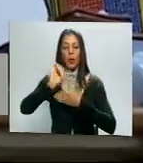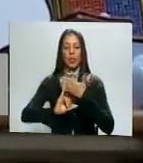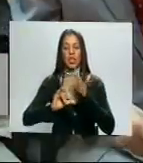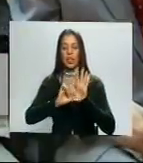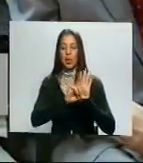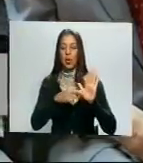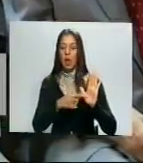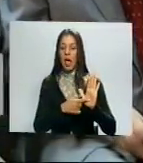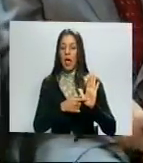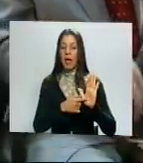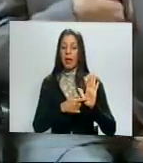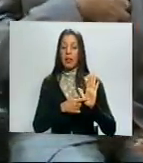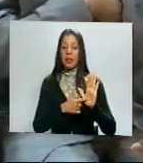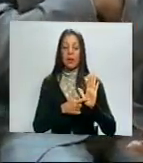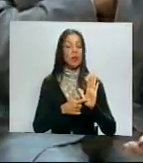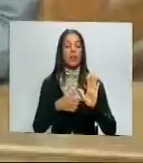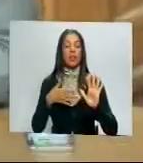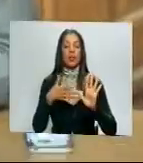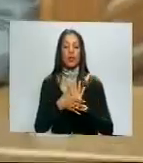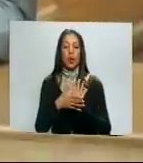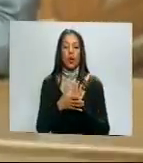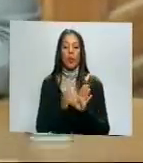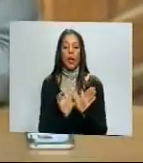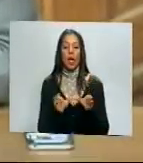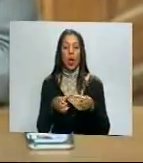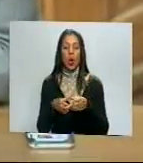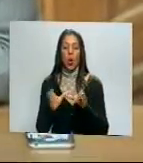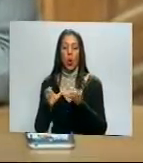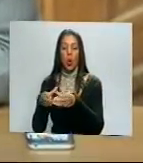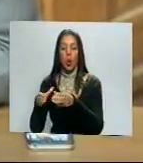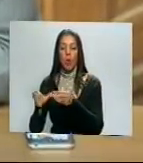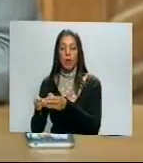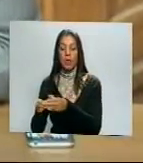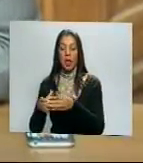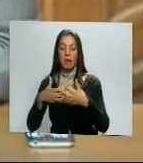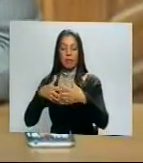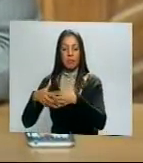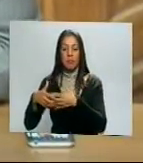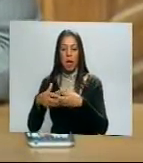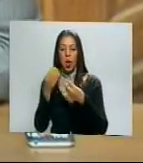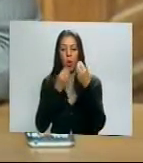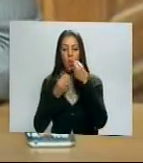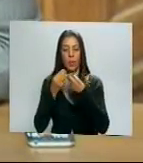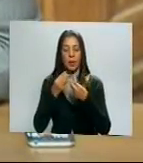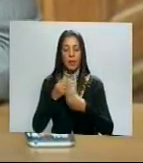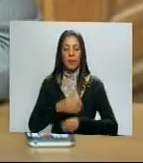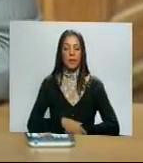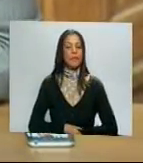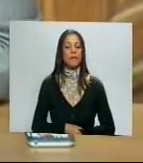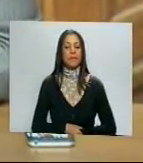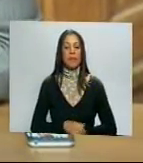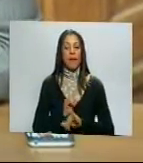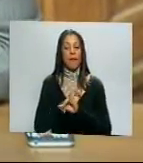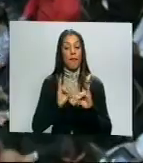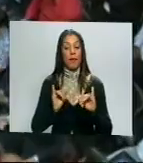ley constitucional del Comité Local de Abastecimiento y Producción. Es todo, Presidenta.